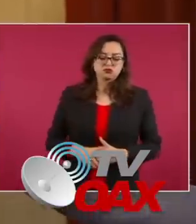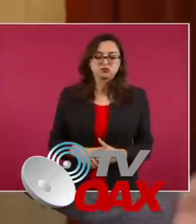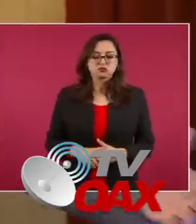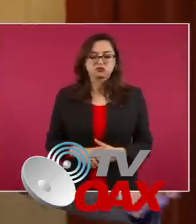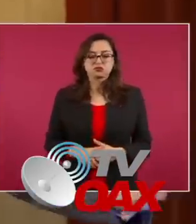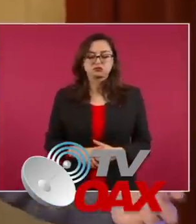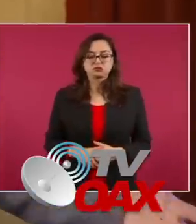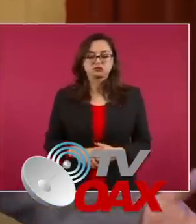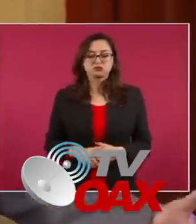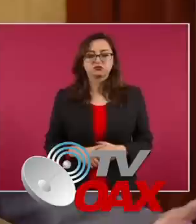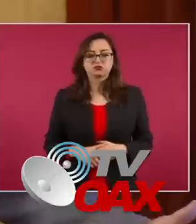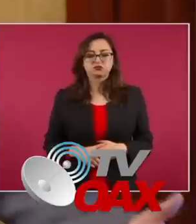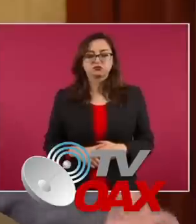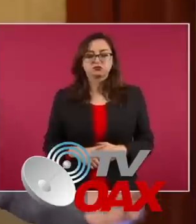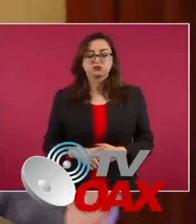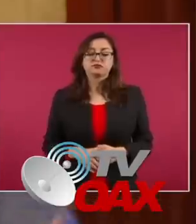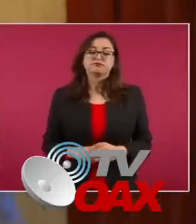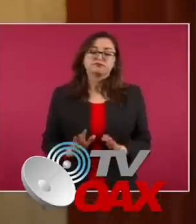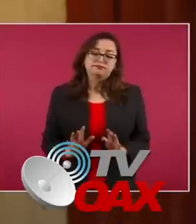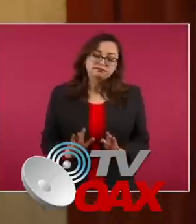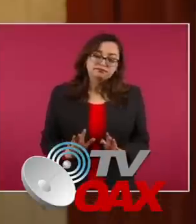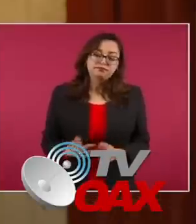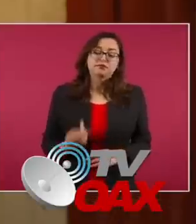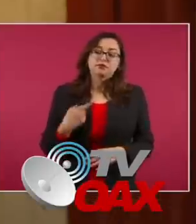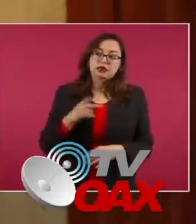es cosa de que ellos